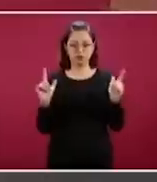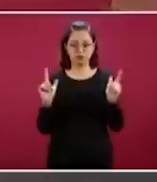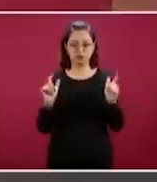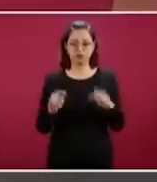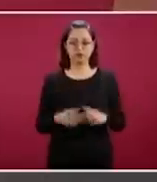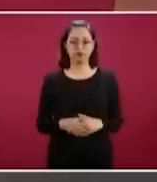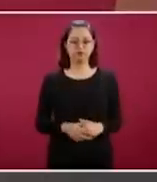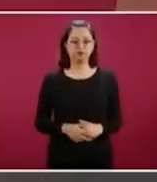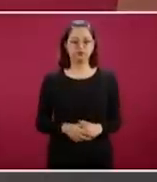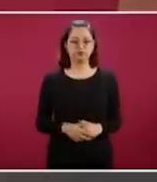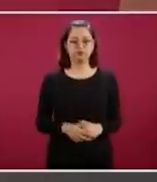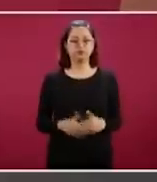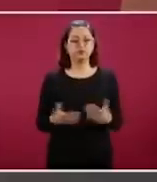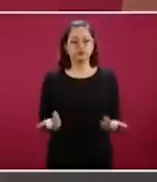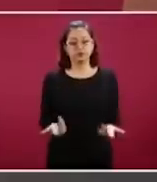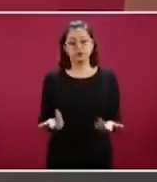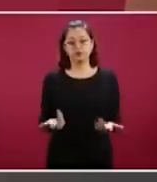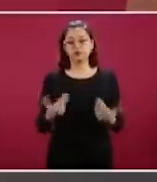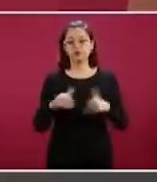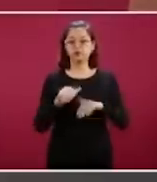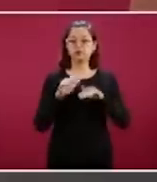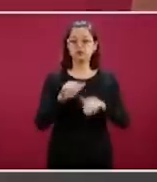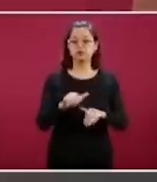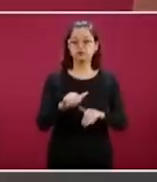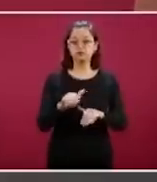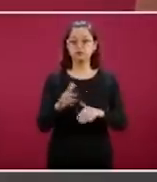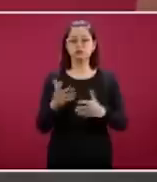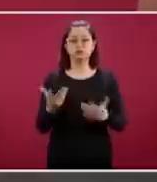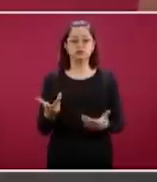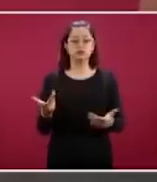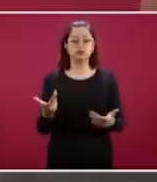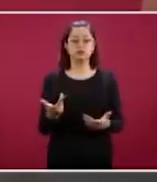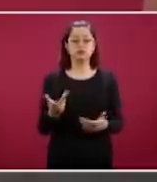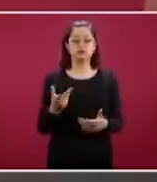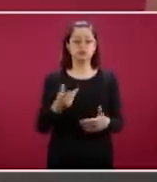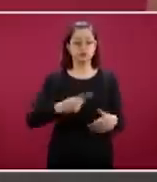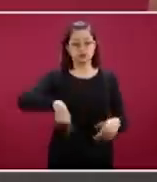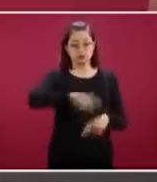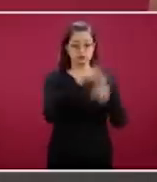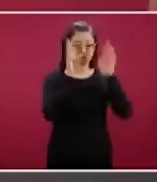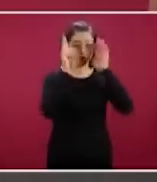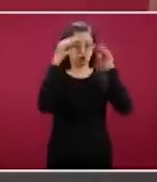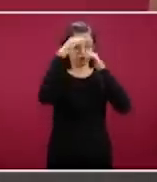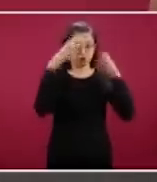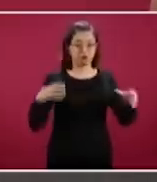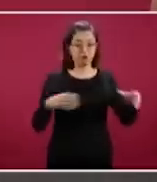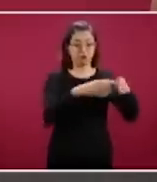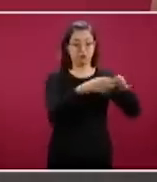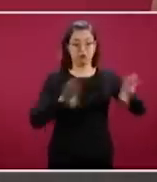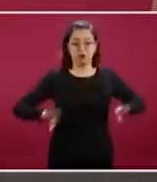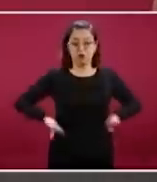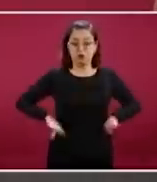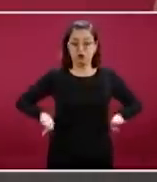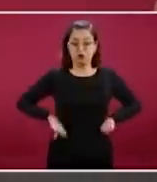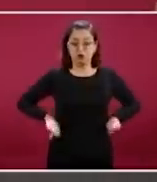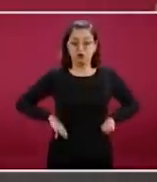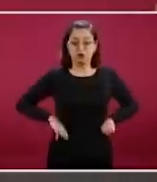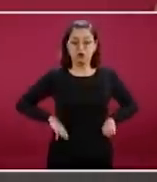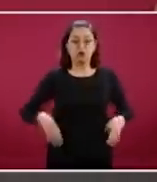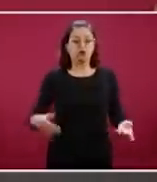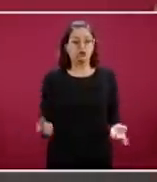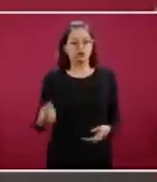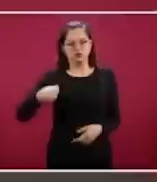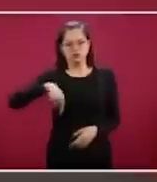Y acerca de la actitud que asumen los conservadores, pues no nos debe